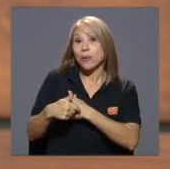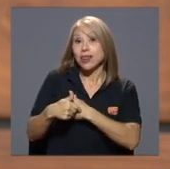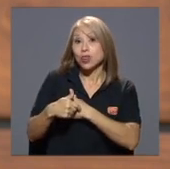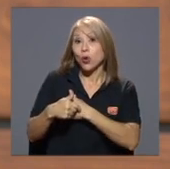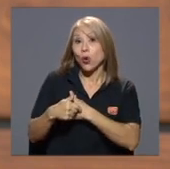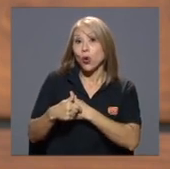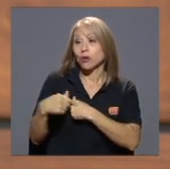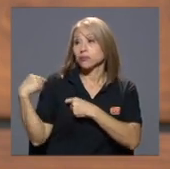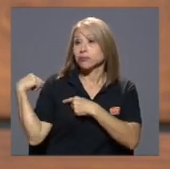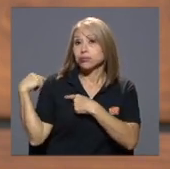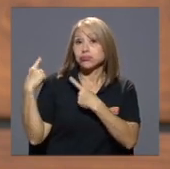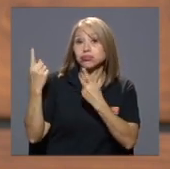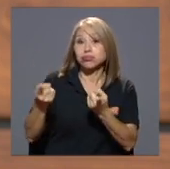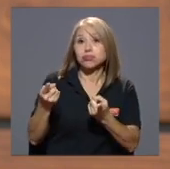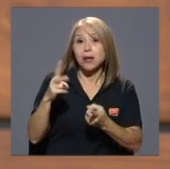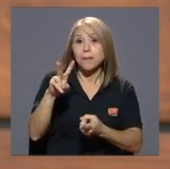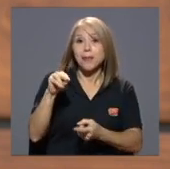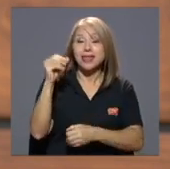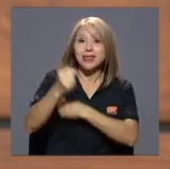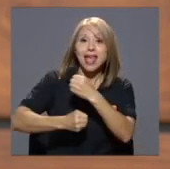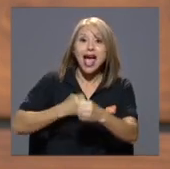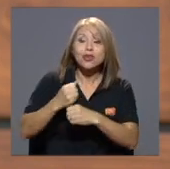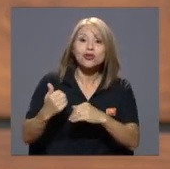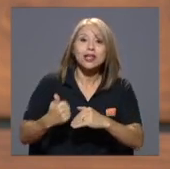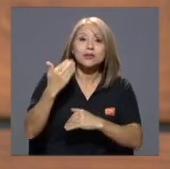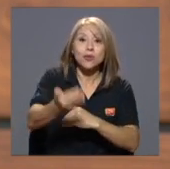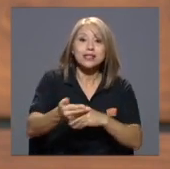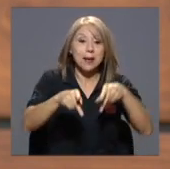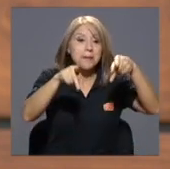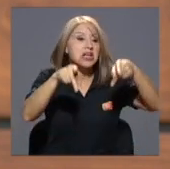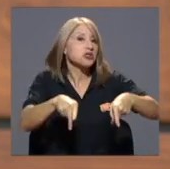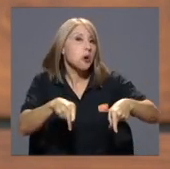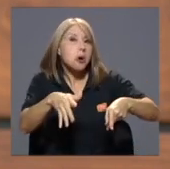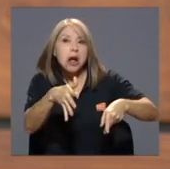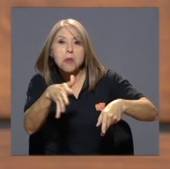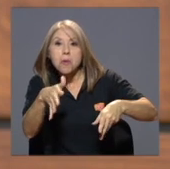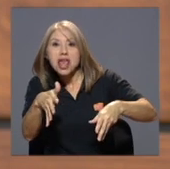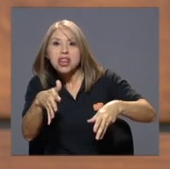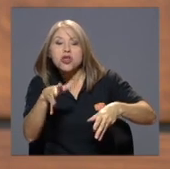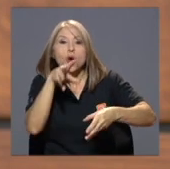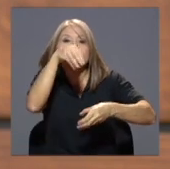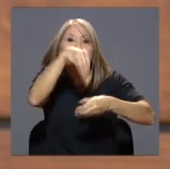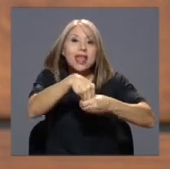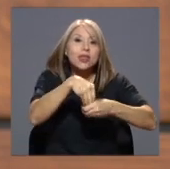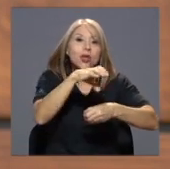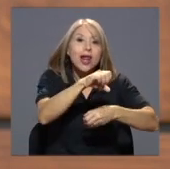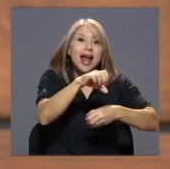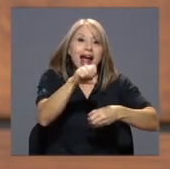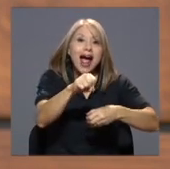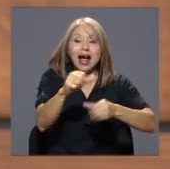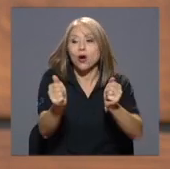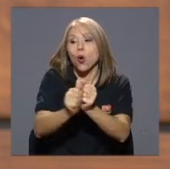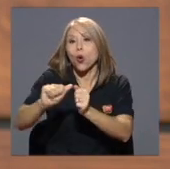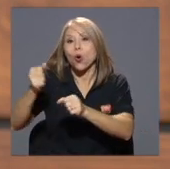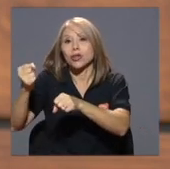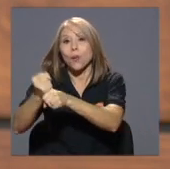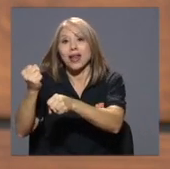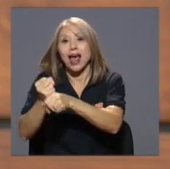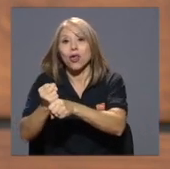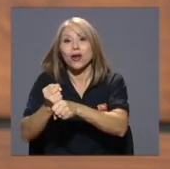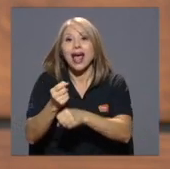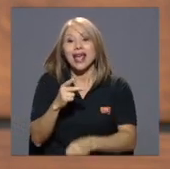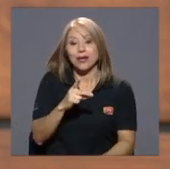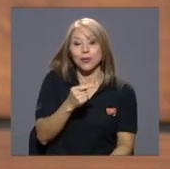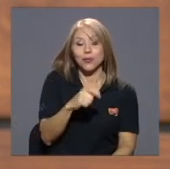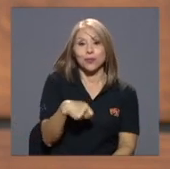persona promedio que está en la caja y que cotiza para una operadora complementaria está cotizando 10.16